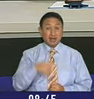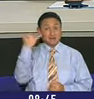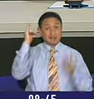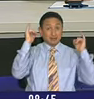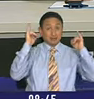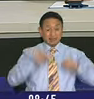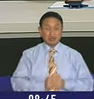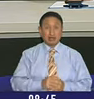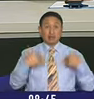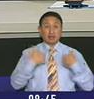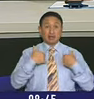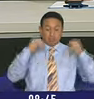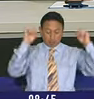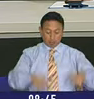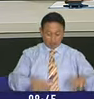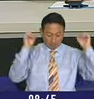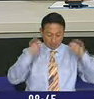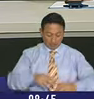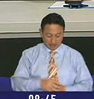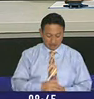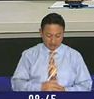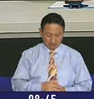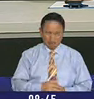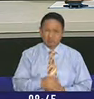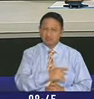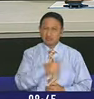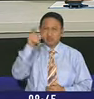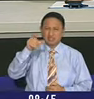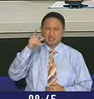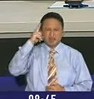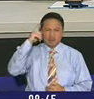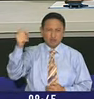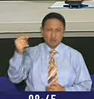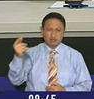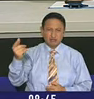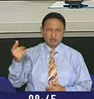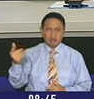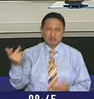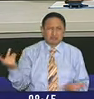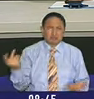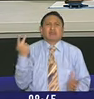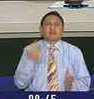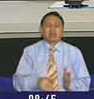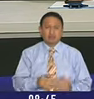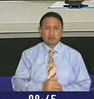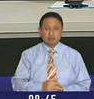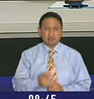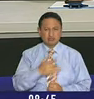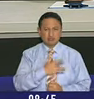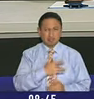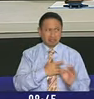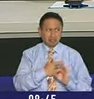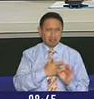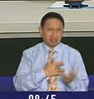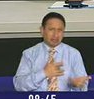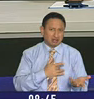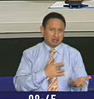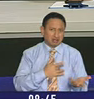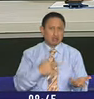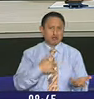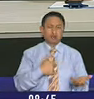es ahogar a dos seres vivientes? ¿Tal vez ignorancia? ¿Qué será? ¿No nos duele? ¿Nos